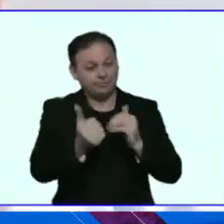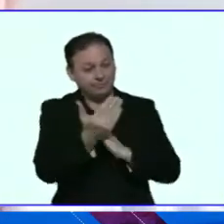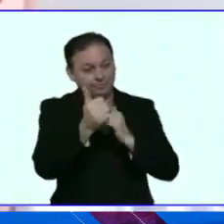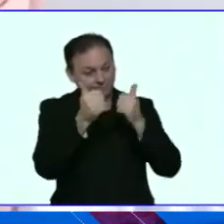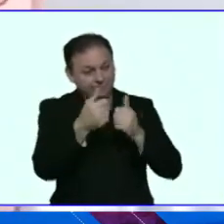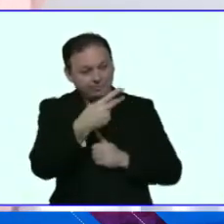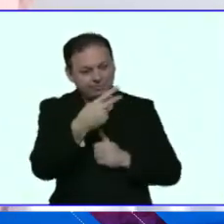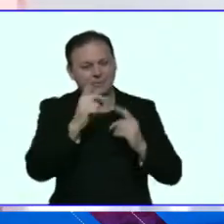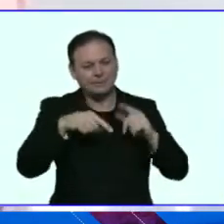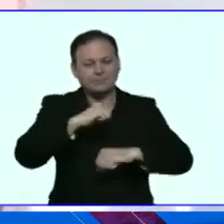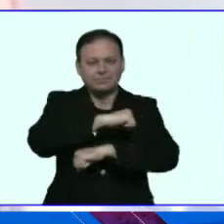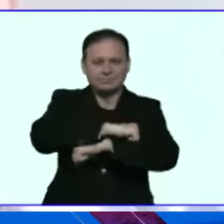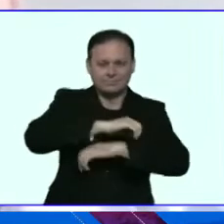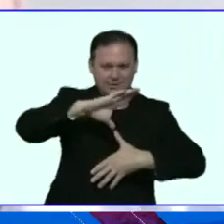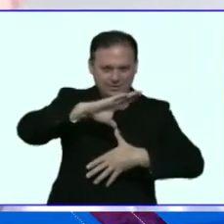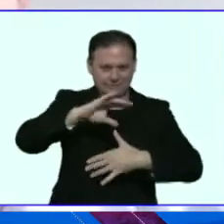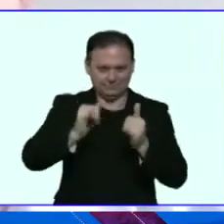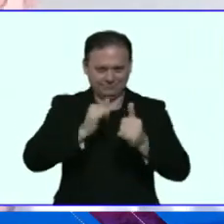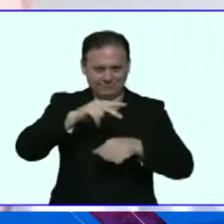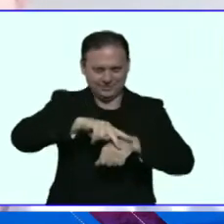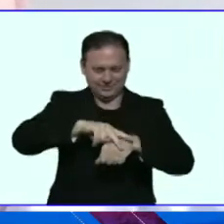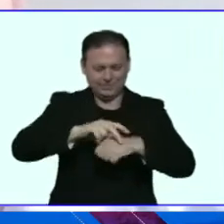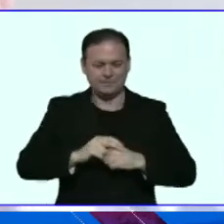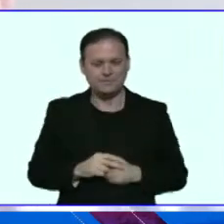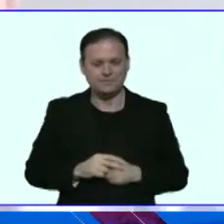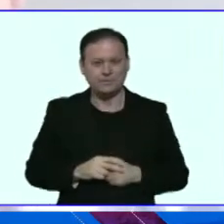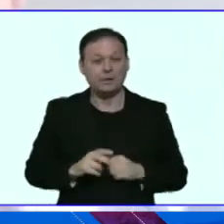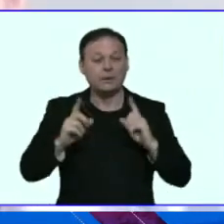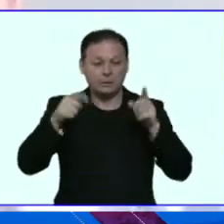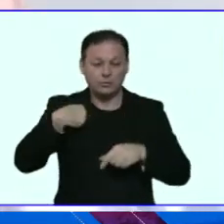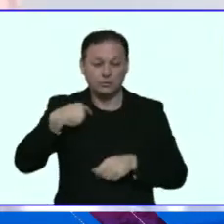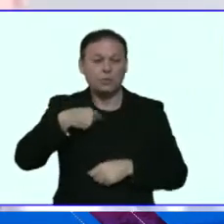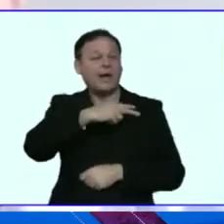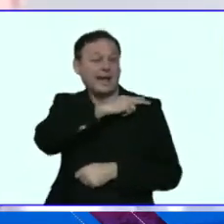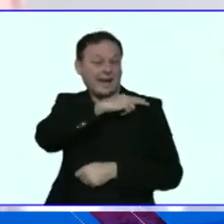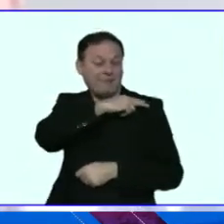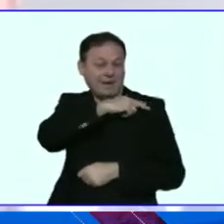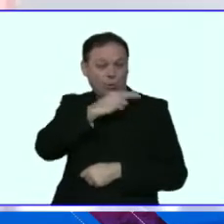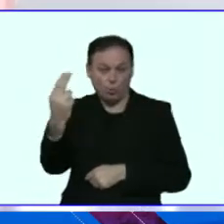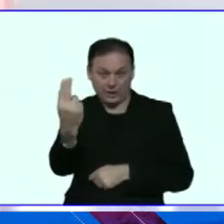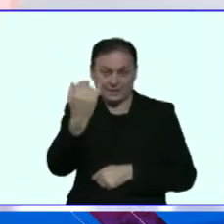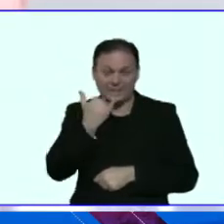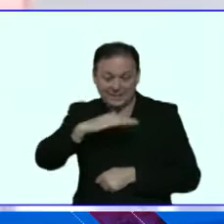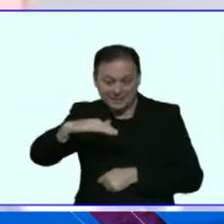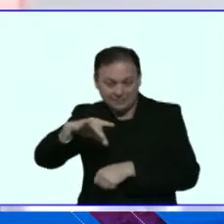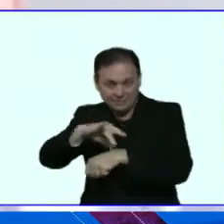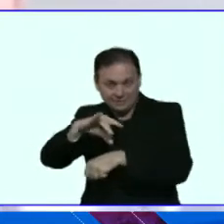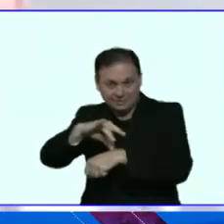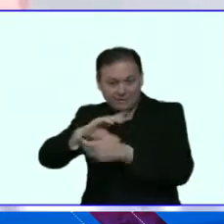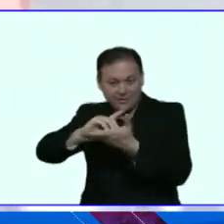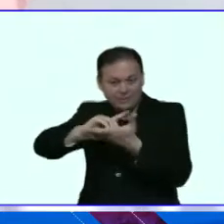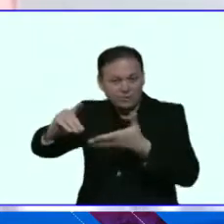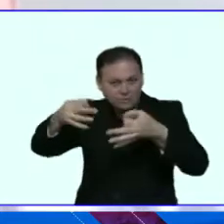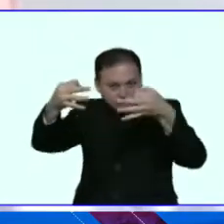también para la audiencia. En realidad también soy el jefe de urgencias pediátricas del área donde yo estoy haciendo esta denuncia formalmente